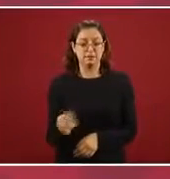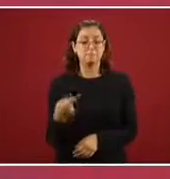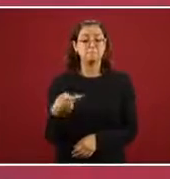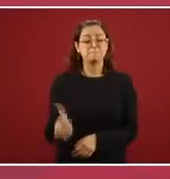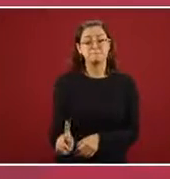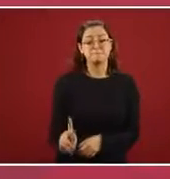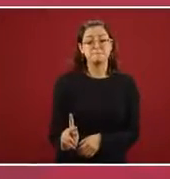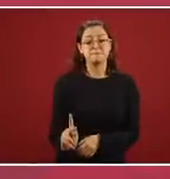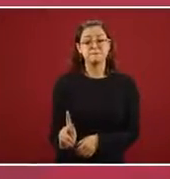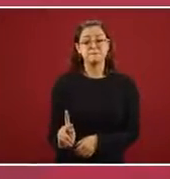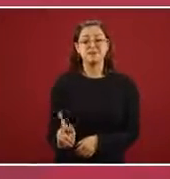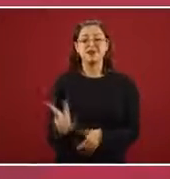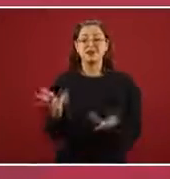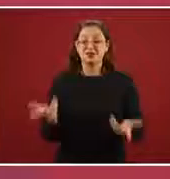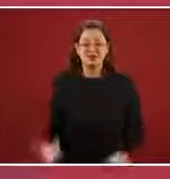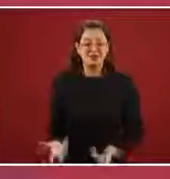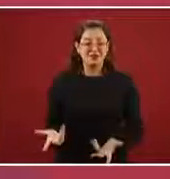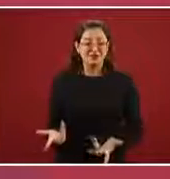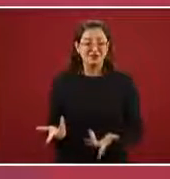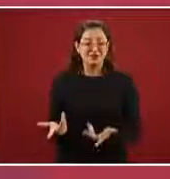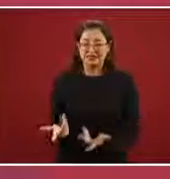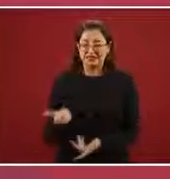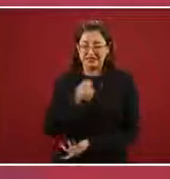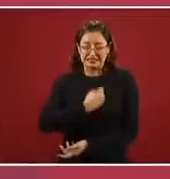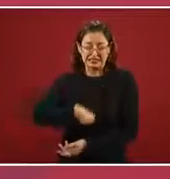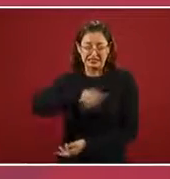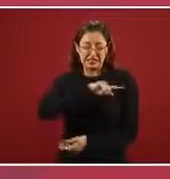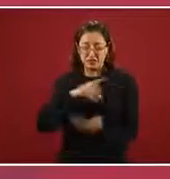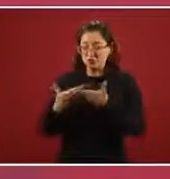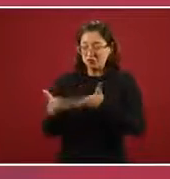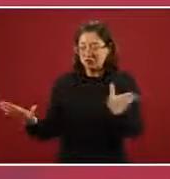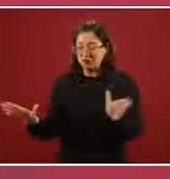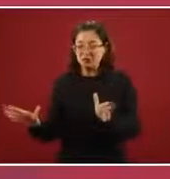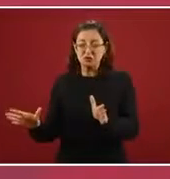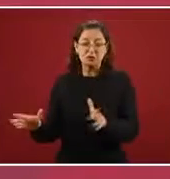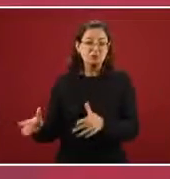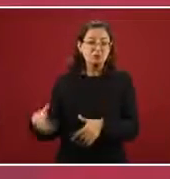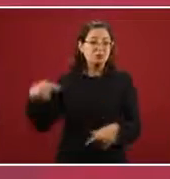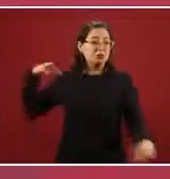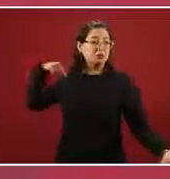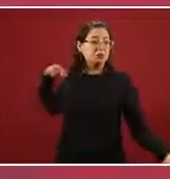el sistema de salud pública estaba en el abandono.